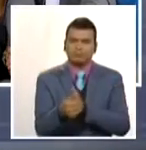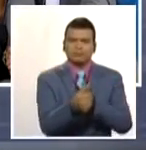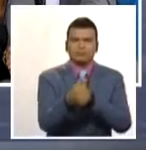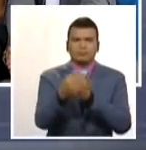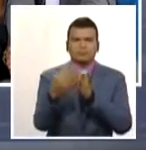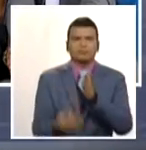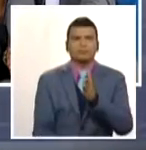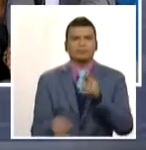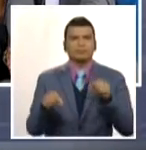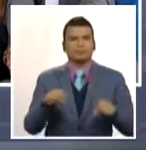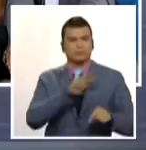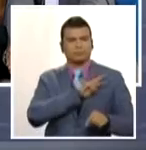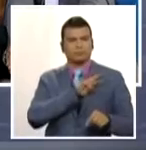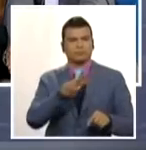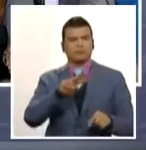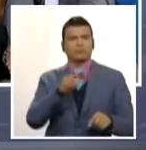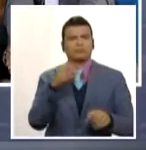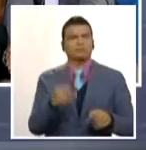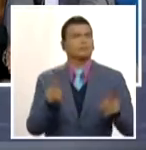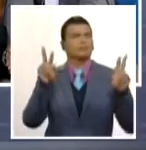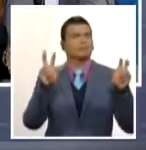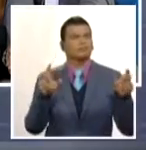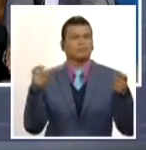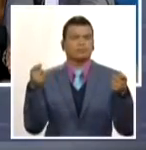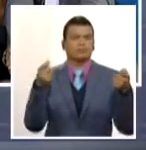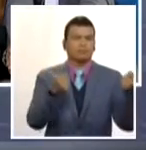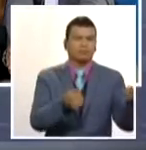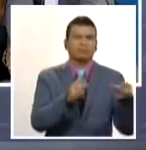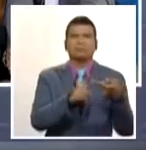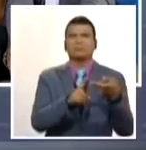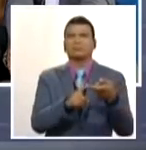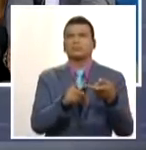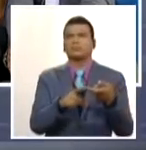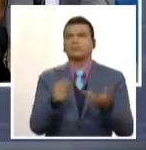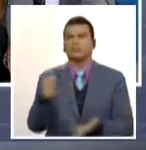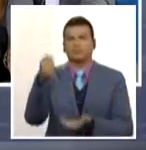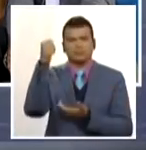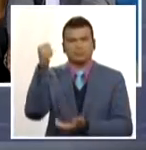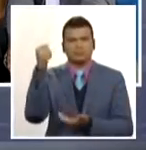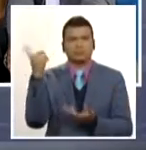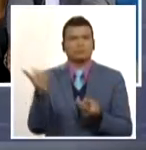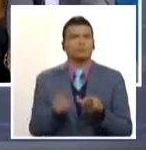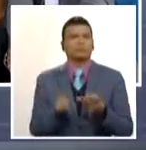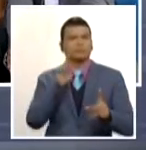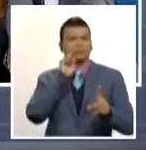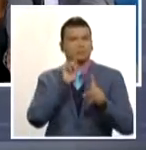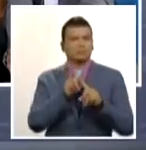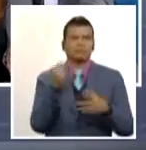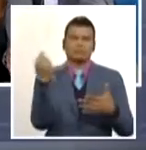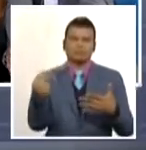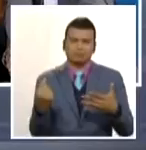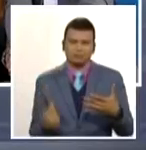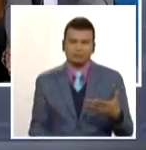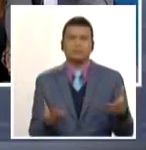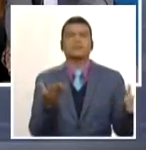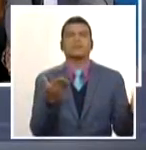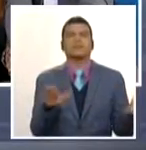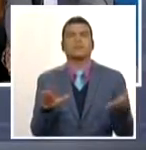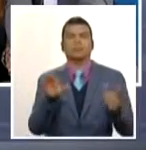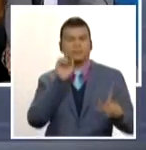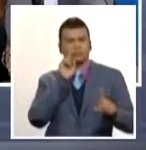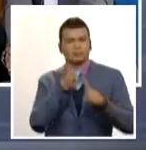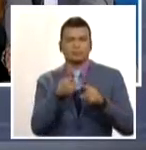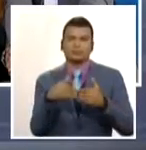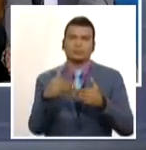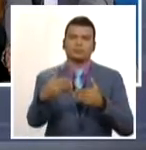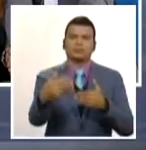trazar en el Valle del Cauca en materia de inversión, en materia de economía y apostándole a diferentes planes para los